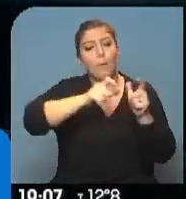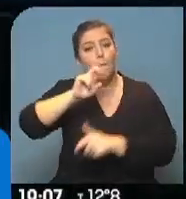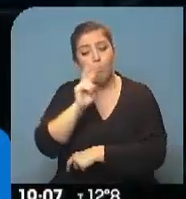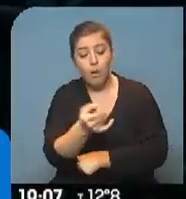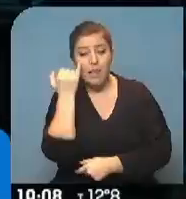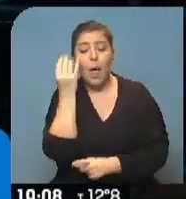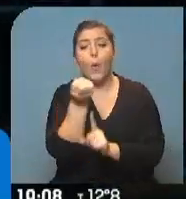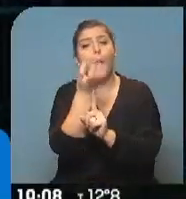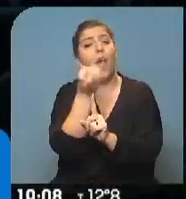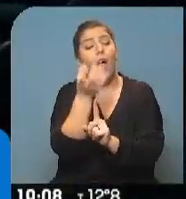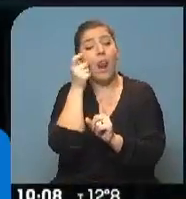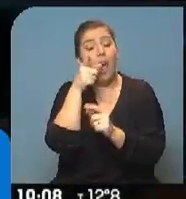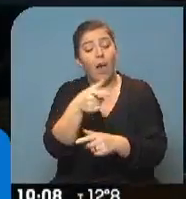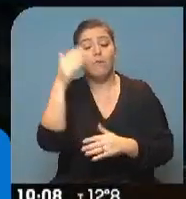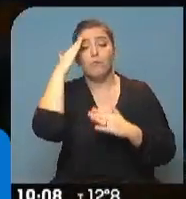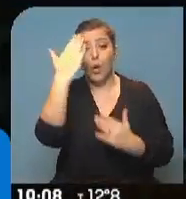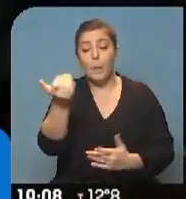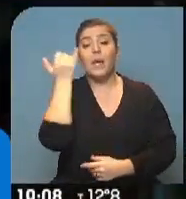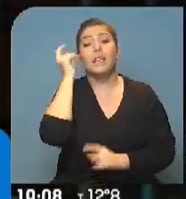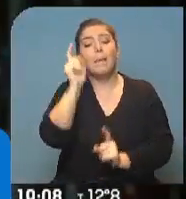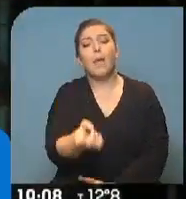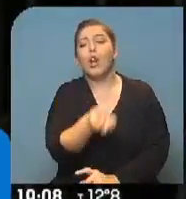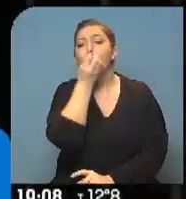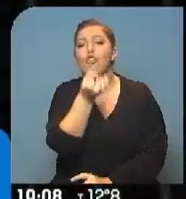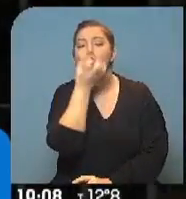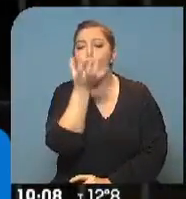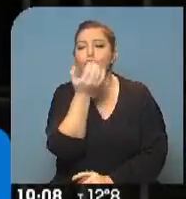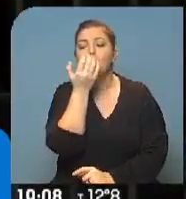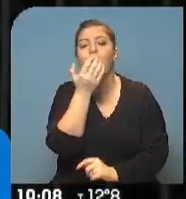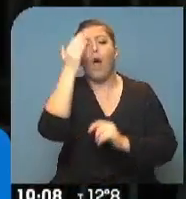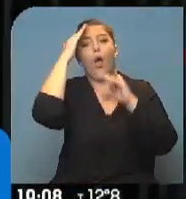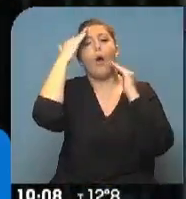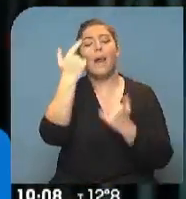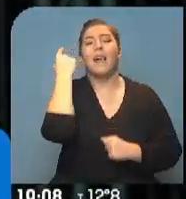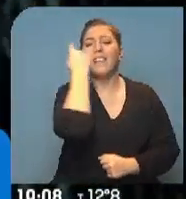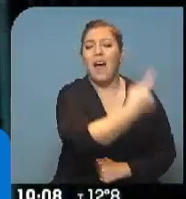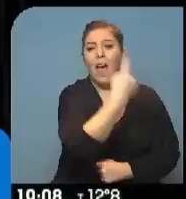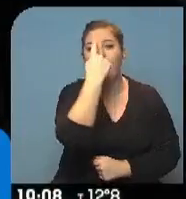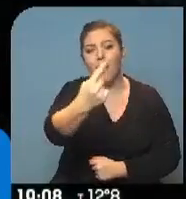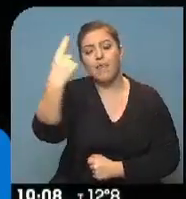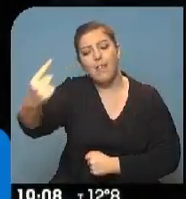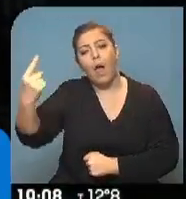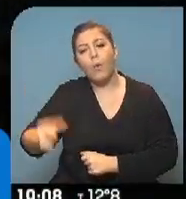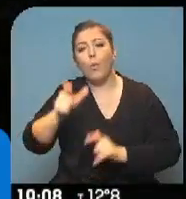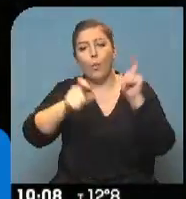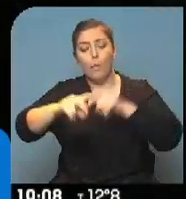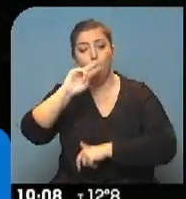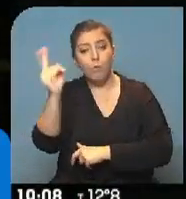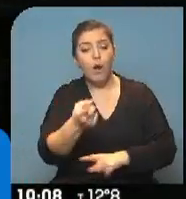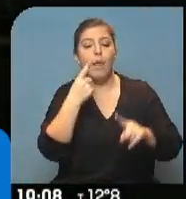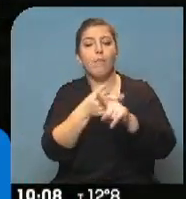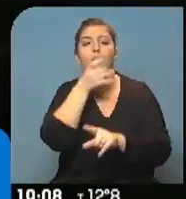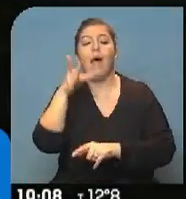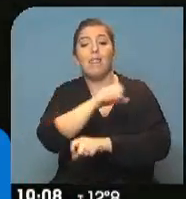una vela y se colocará una rosa en memoria de cada uno de los fallecidos en el atentado